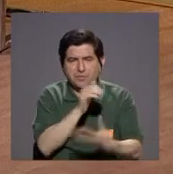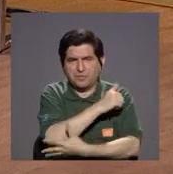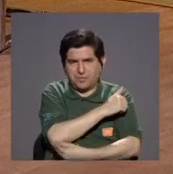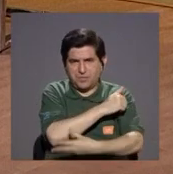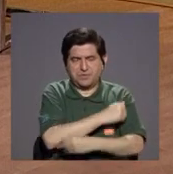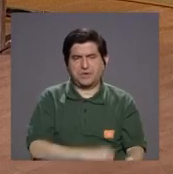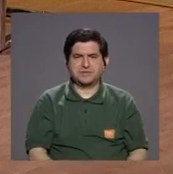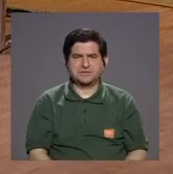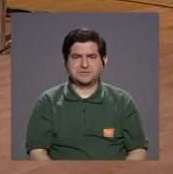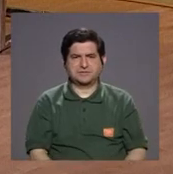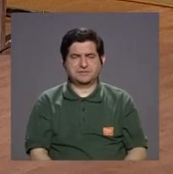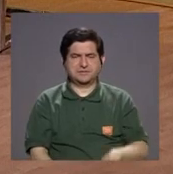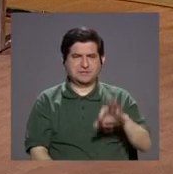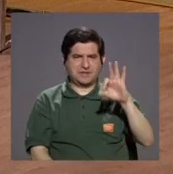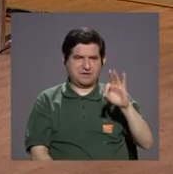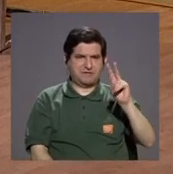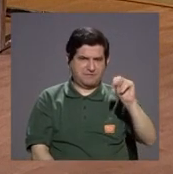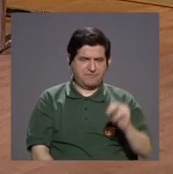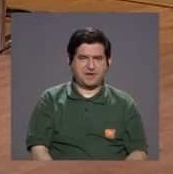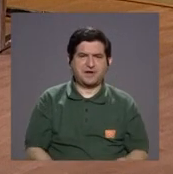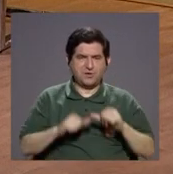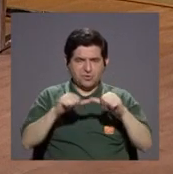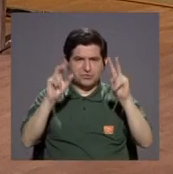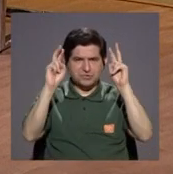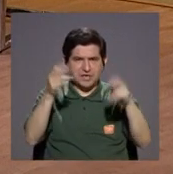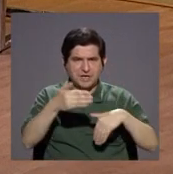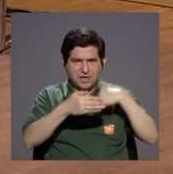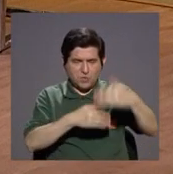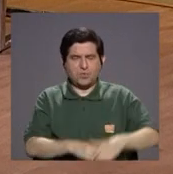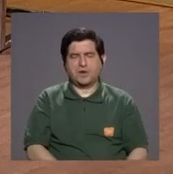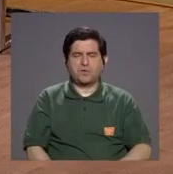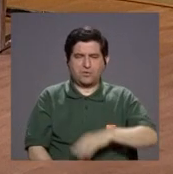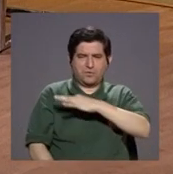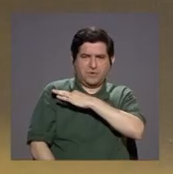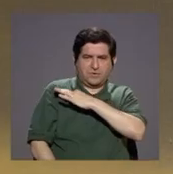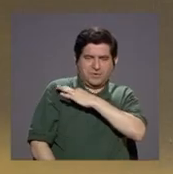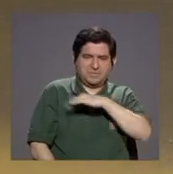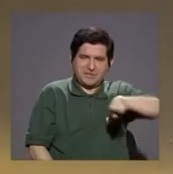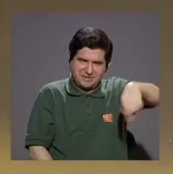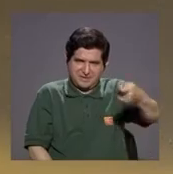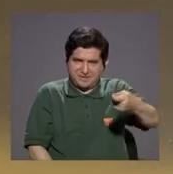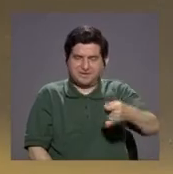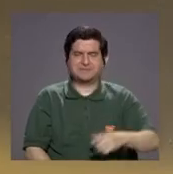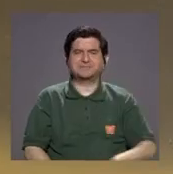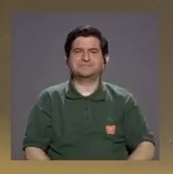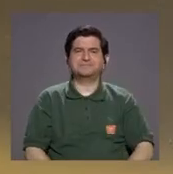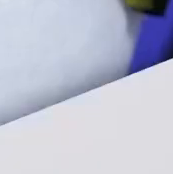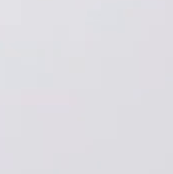don blanco continuamos con ese tema una vez que el canal los invite a hacer